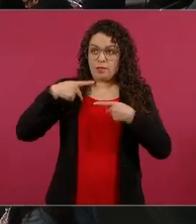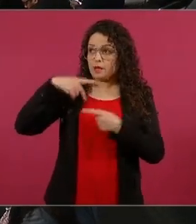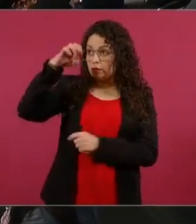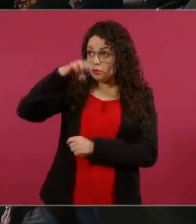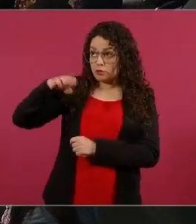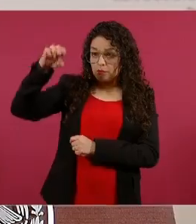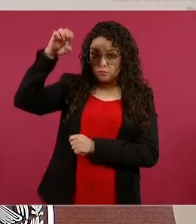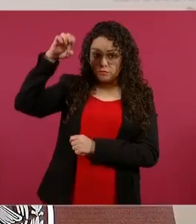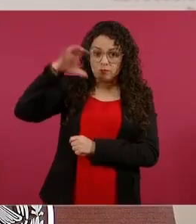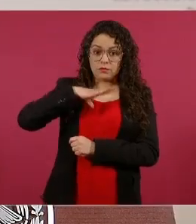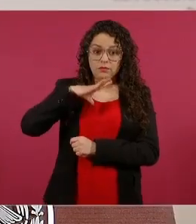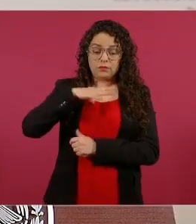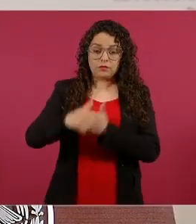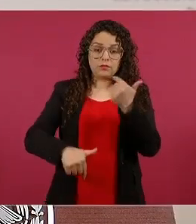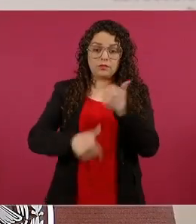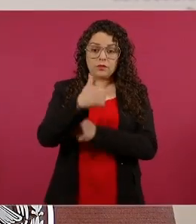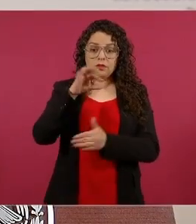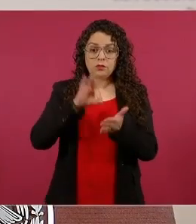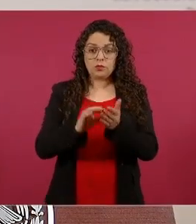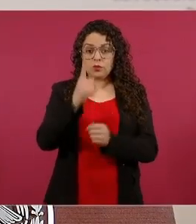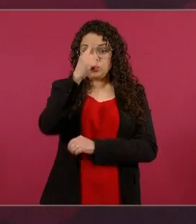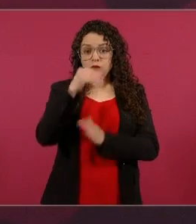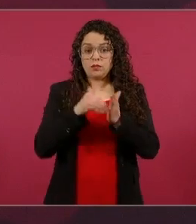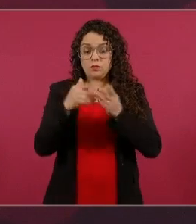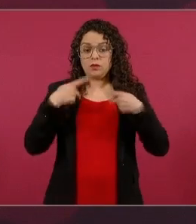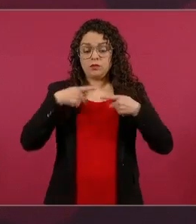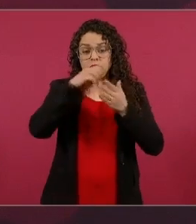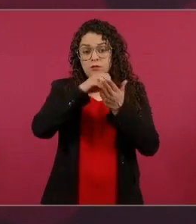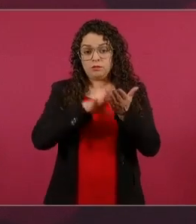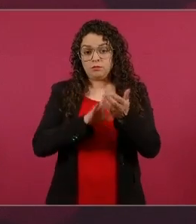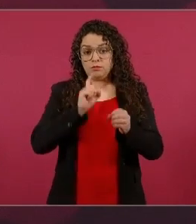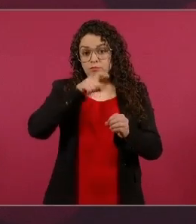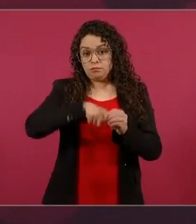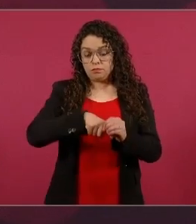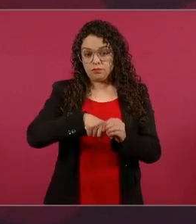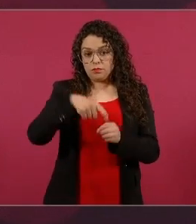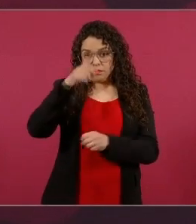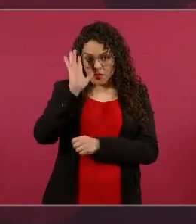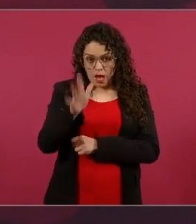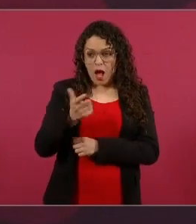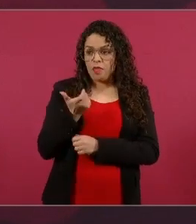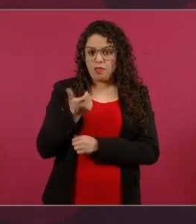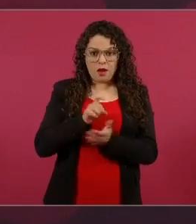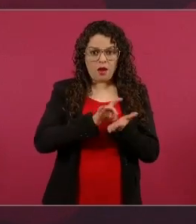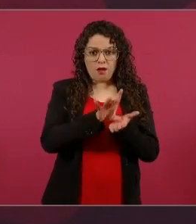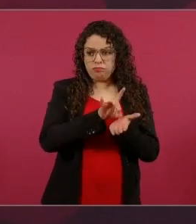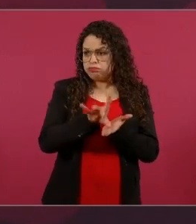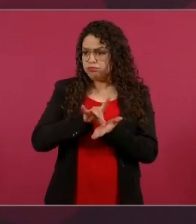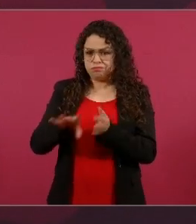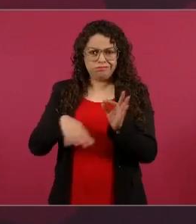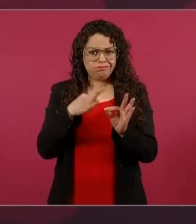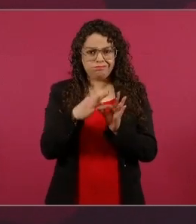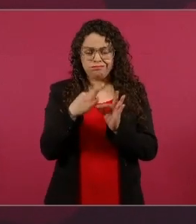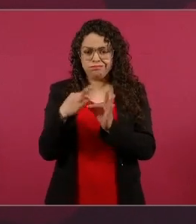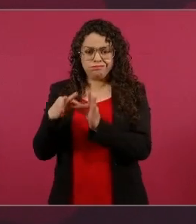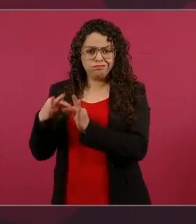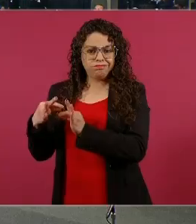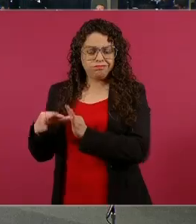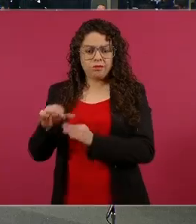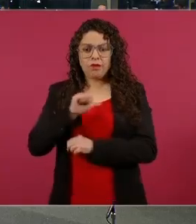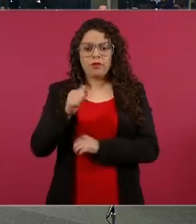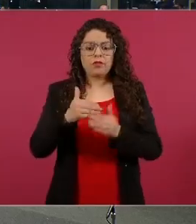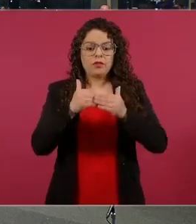tenemos a 12.1 millones de derecho habientes que ya reciben su apoyo nosotros tenemos un área de atención